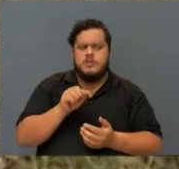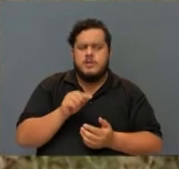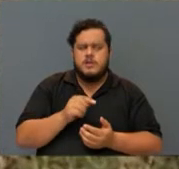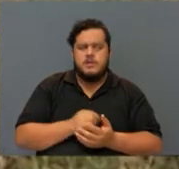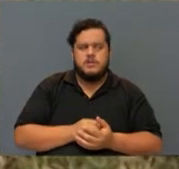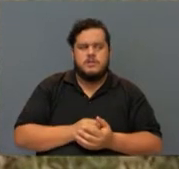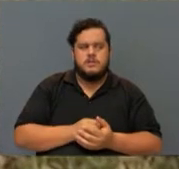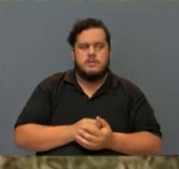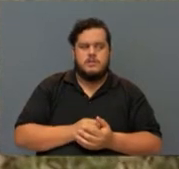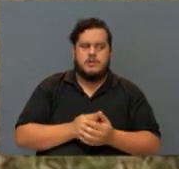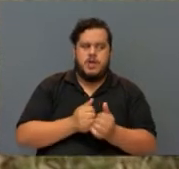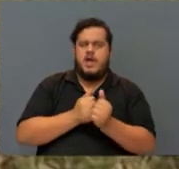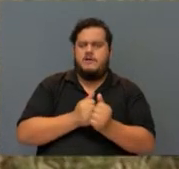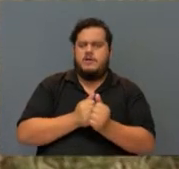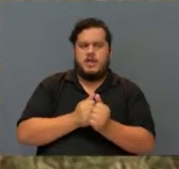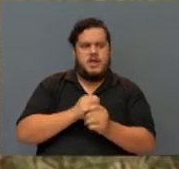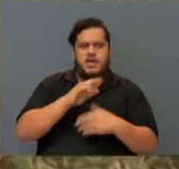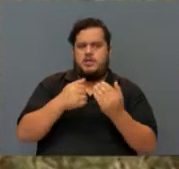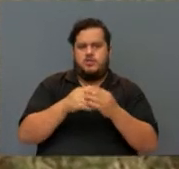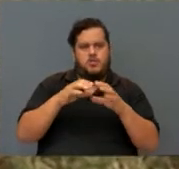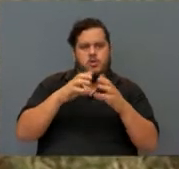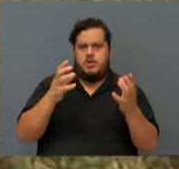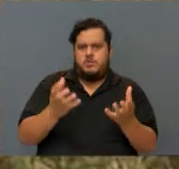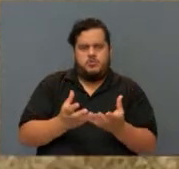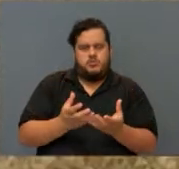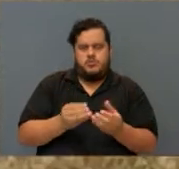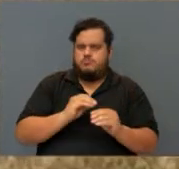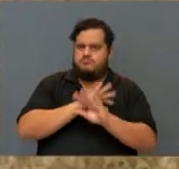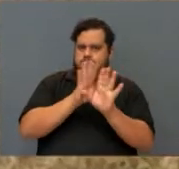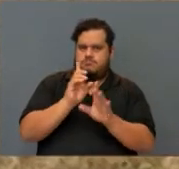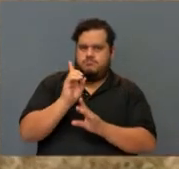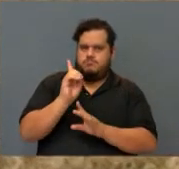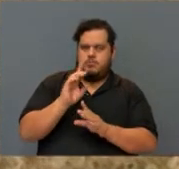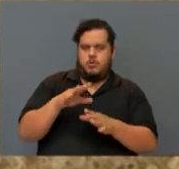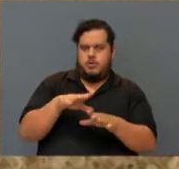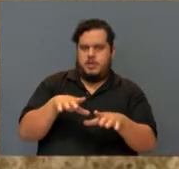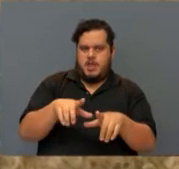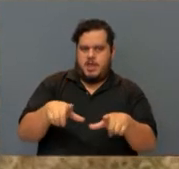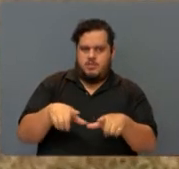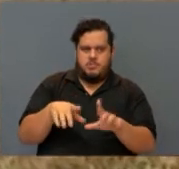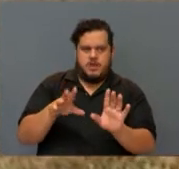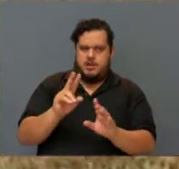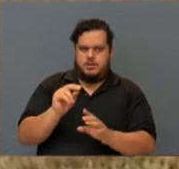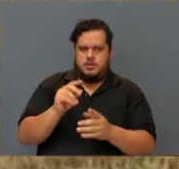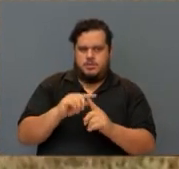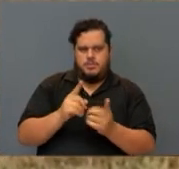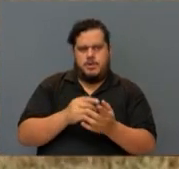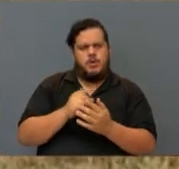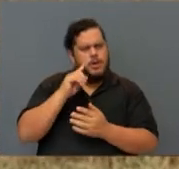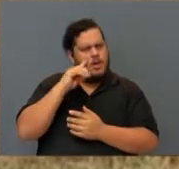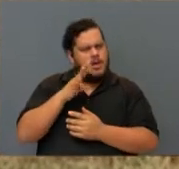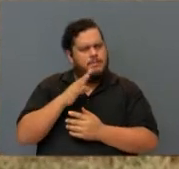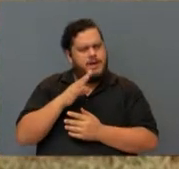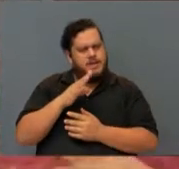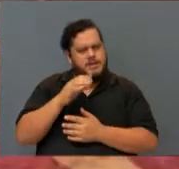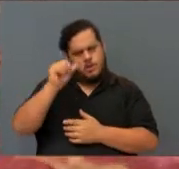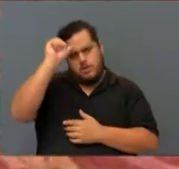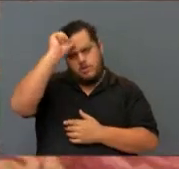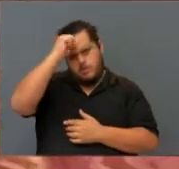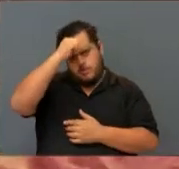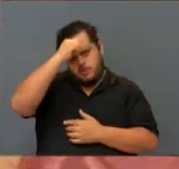y esto es alrededor del mundo claro el lugar pero sí parece india eso sí por el látex